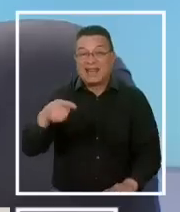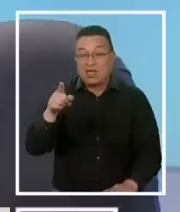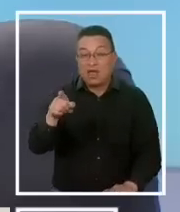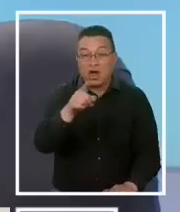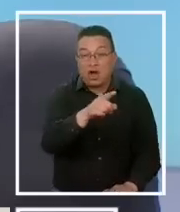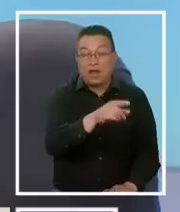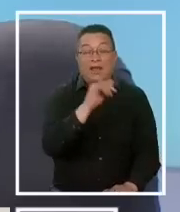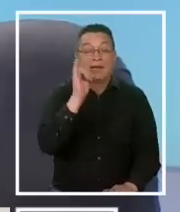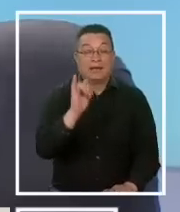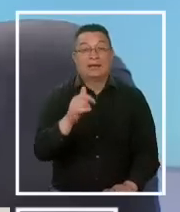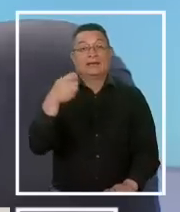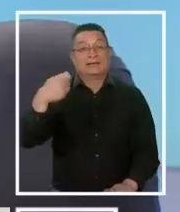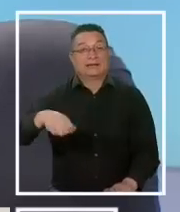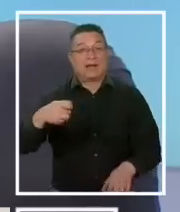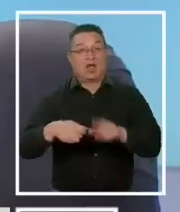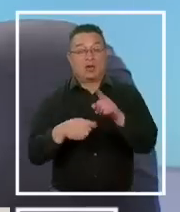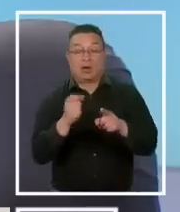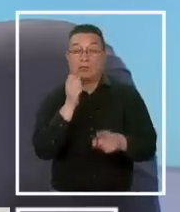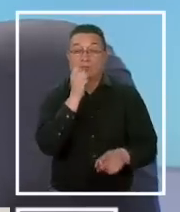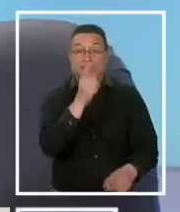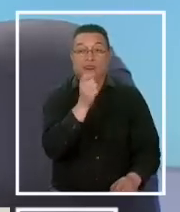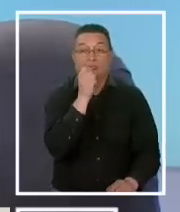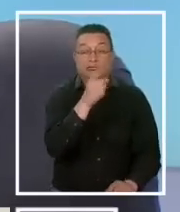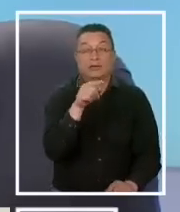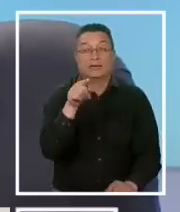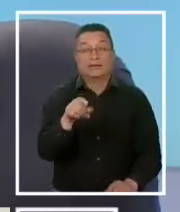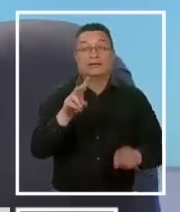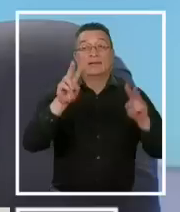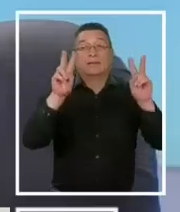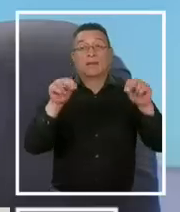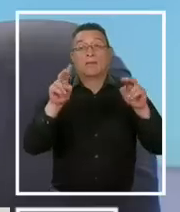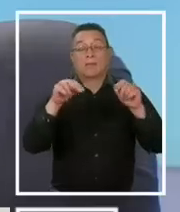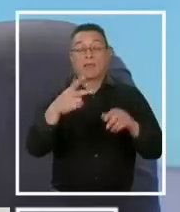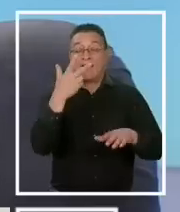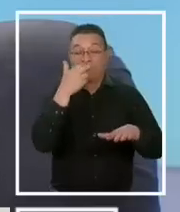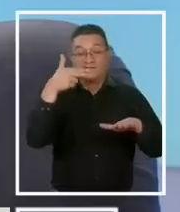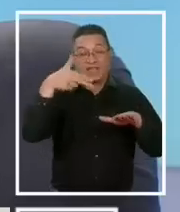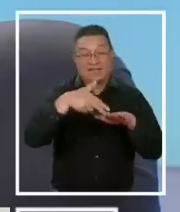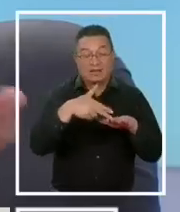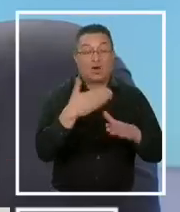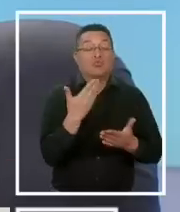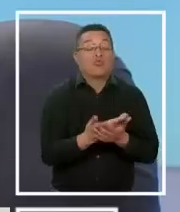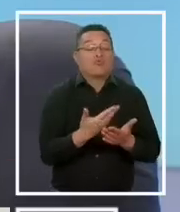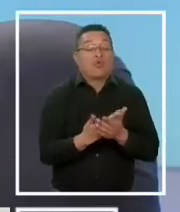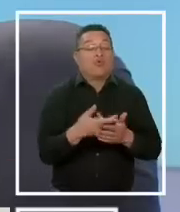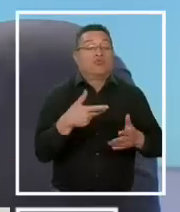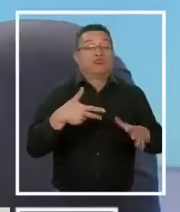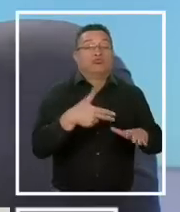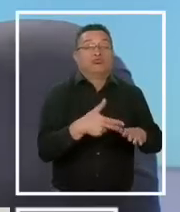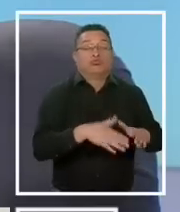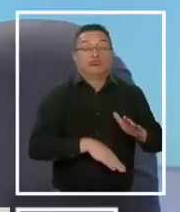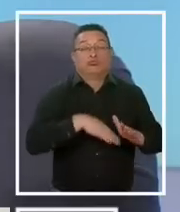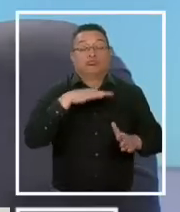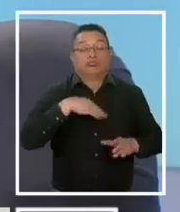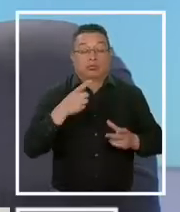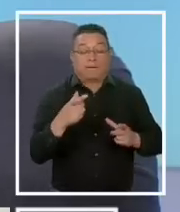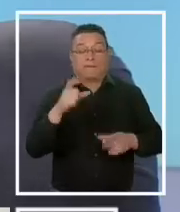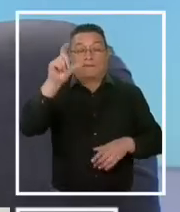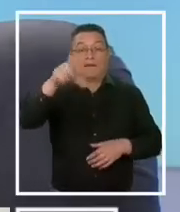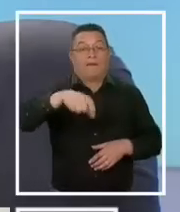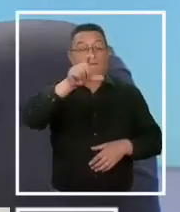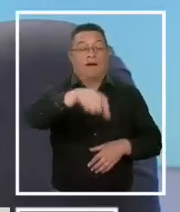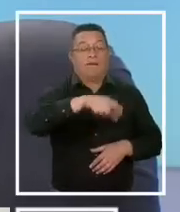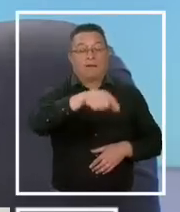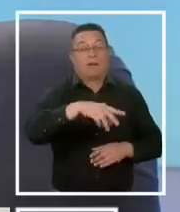y a los a los senadores que han sido denunciados digamos En estos casos de bencina de utilizar los los vales de bencinas